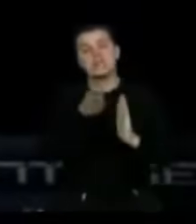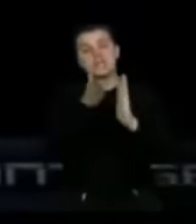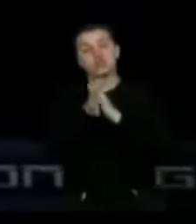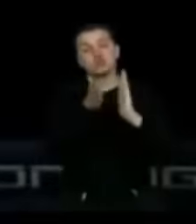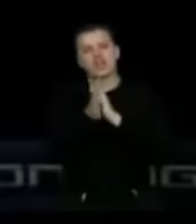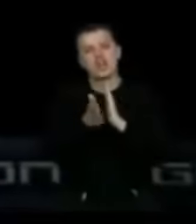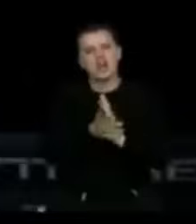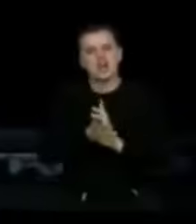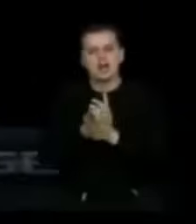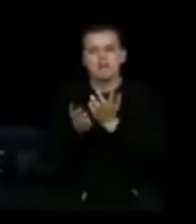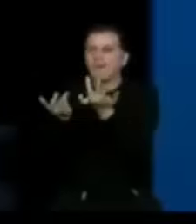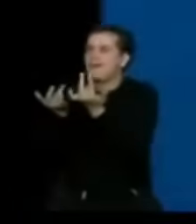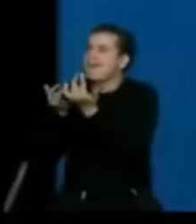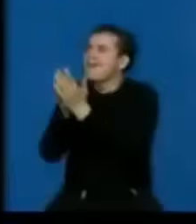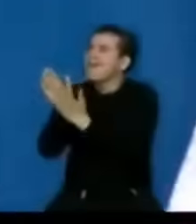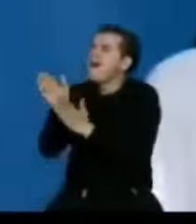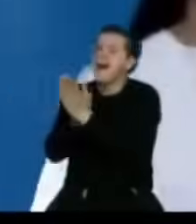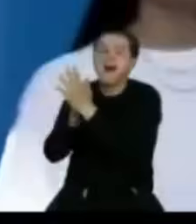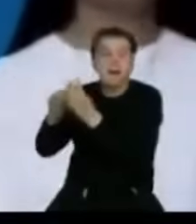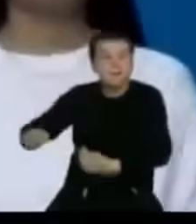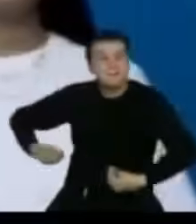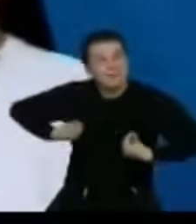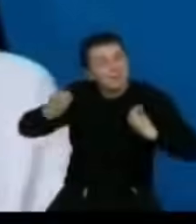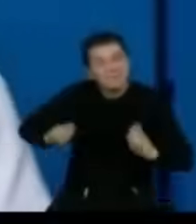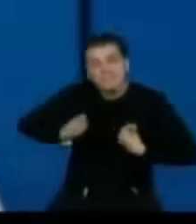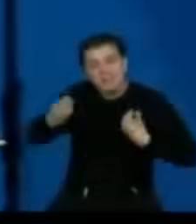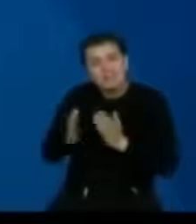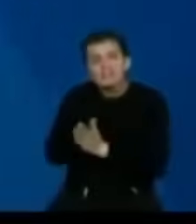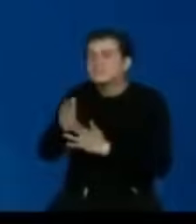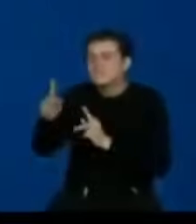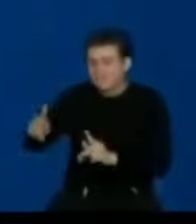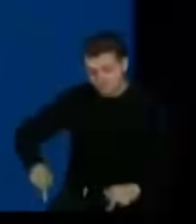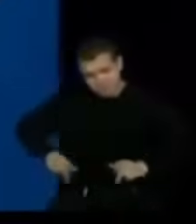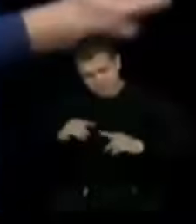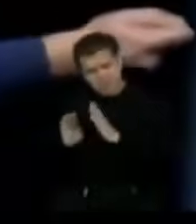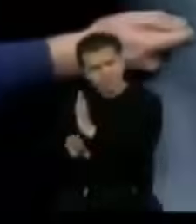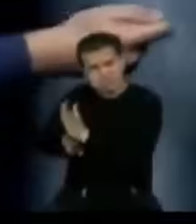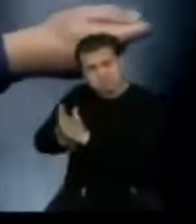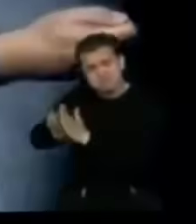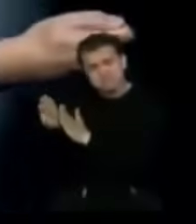Noticias de una esperanza viva. Noticias de vida eterna.